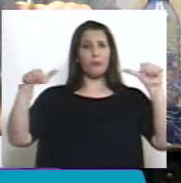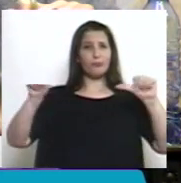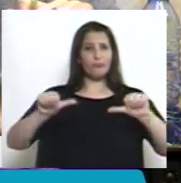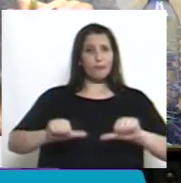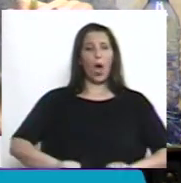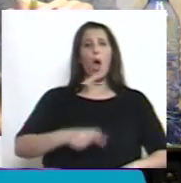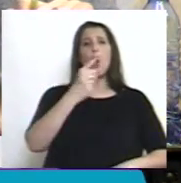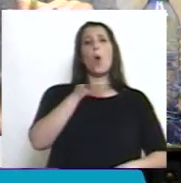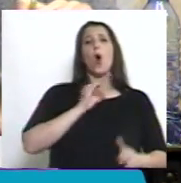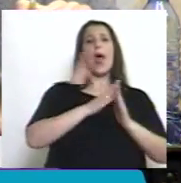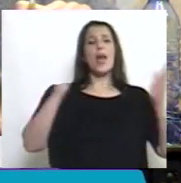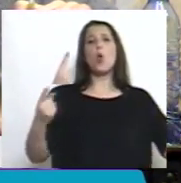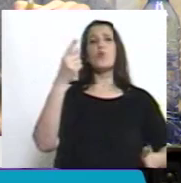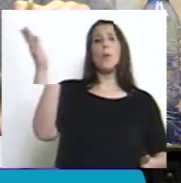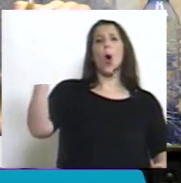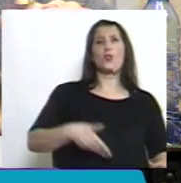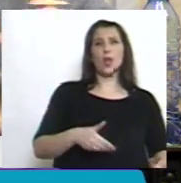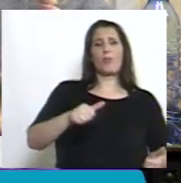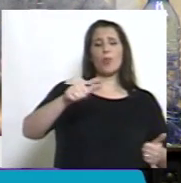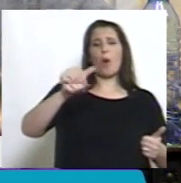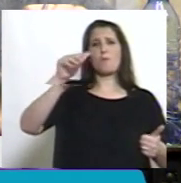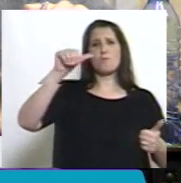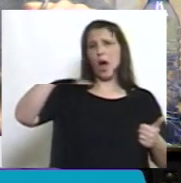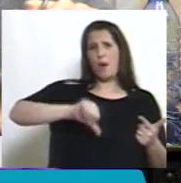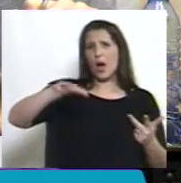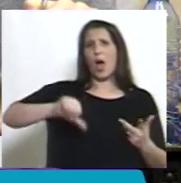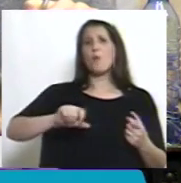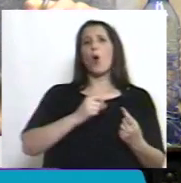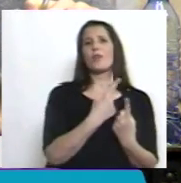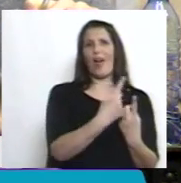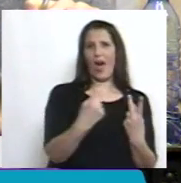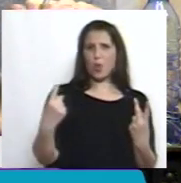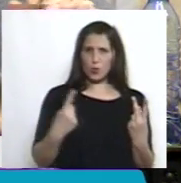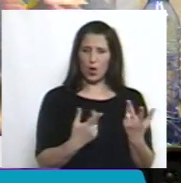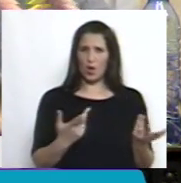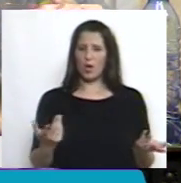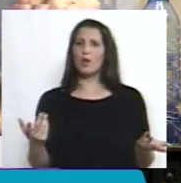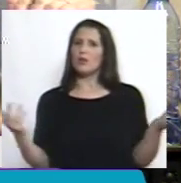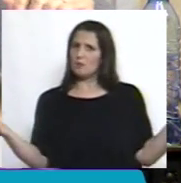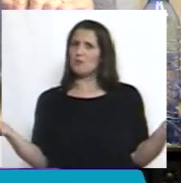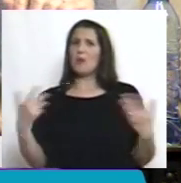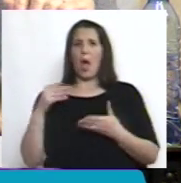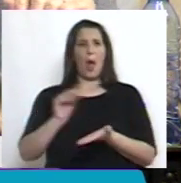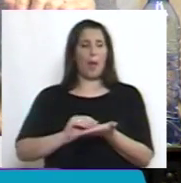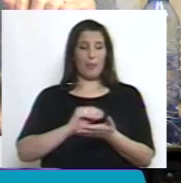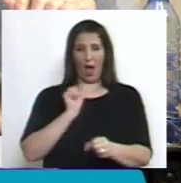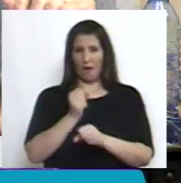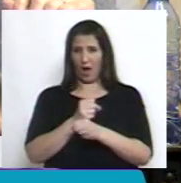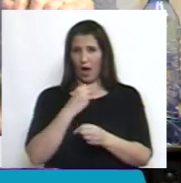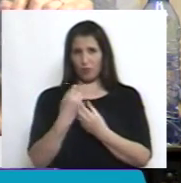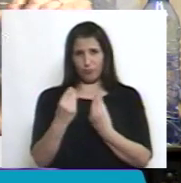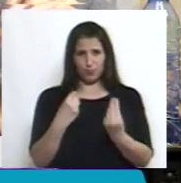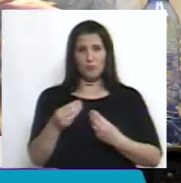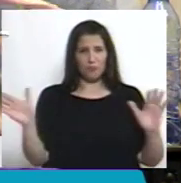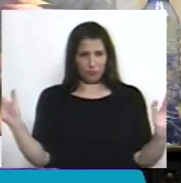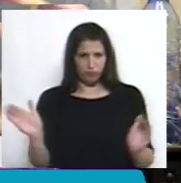1% por año el ingreso per cápita, los salarios reales dejaron de crecer, el empleo viene cayendo también todos los